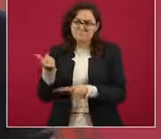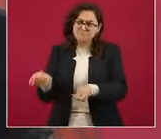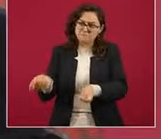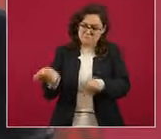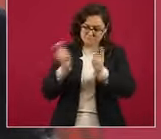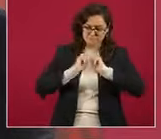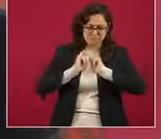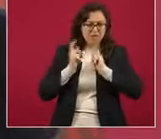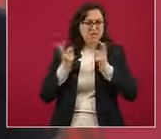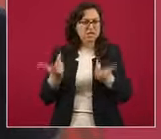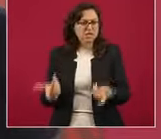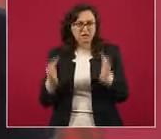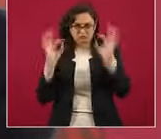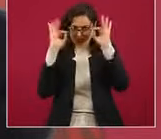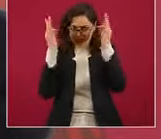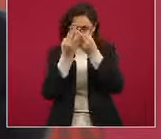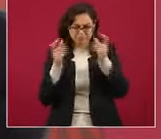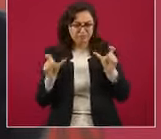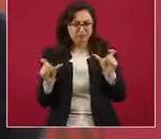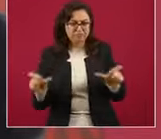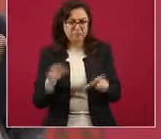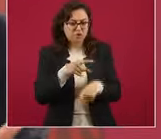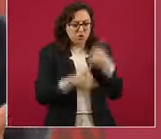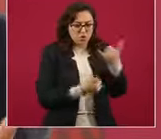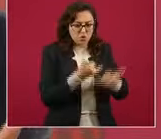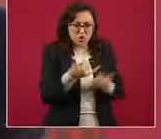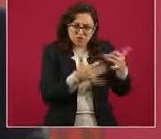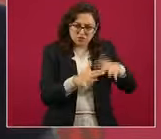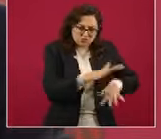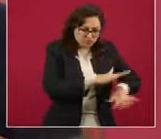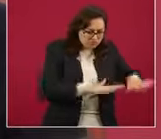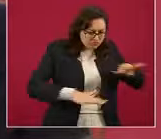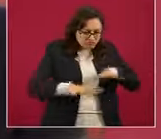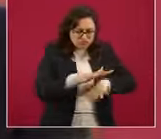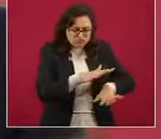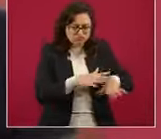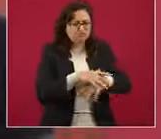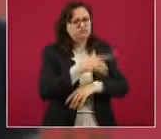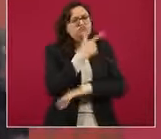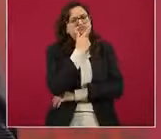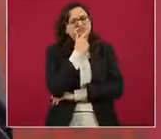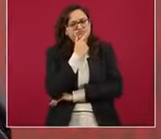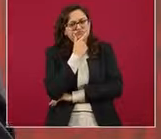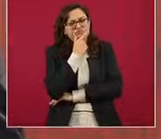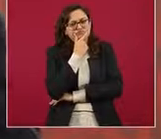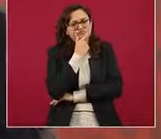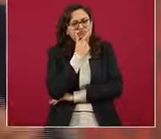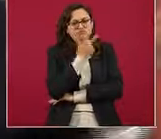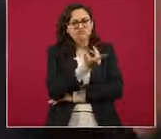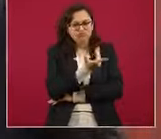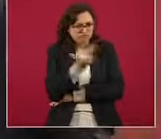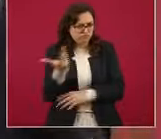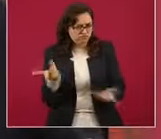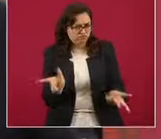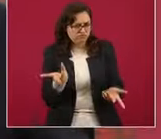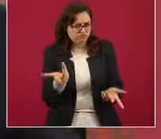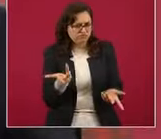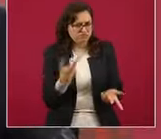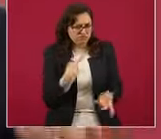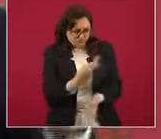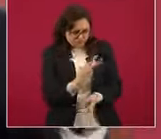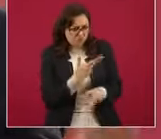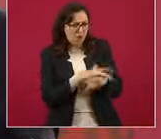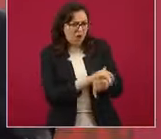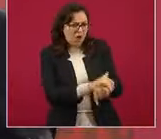Estaban jugando dominó y ya le dice el amigo a don Adolfo: pues, oye, si somos